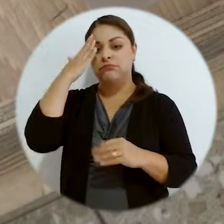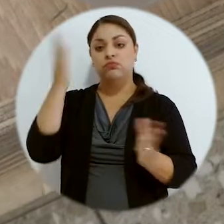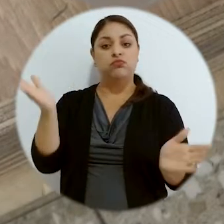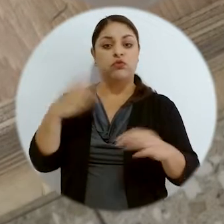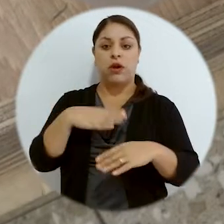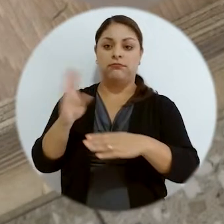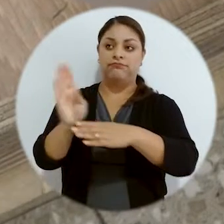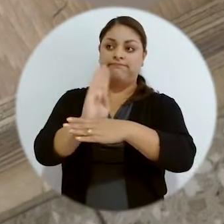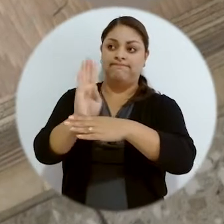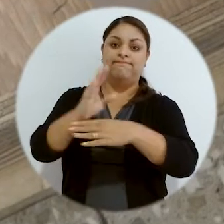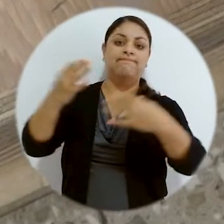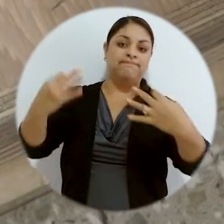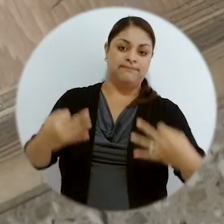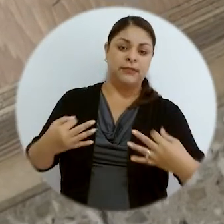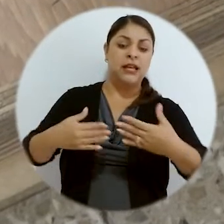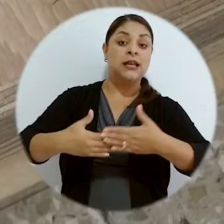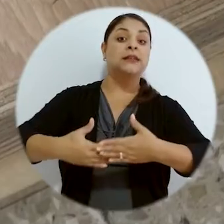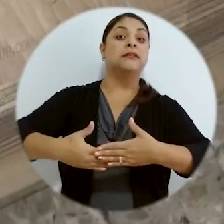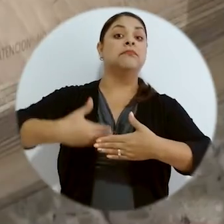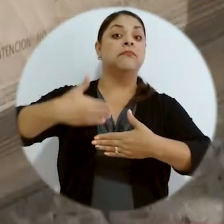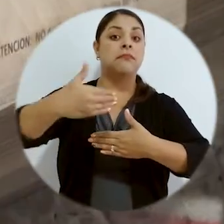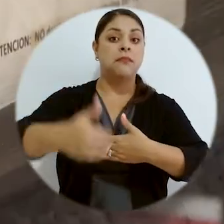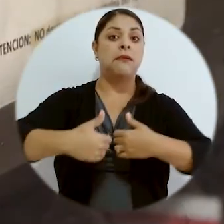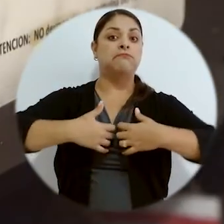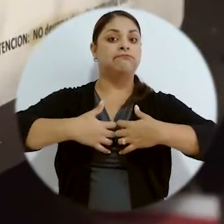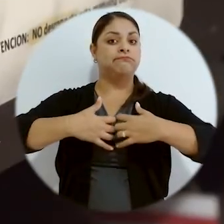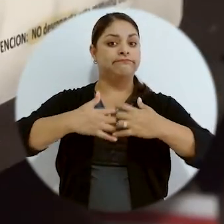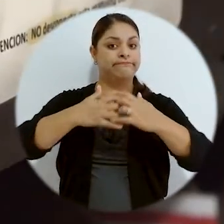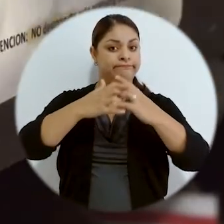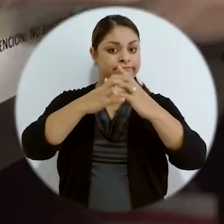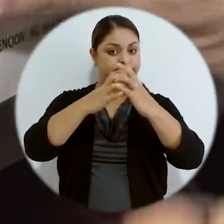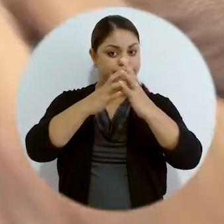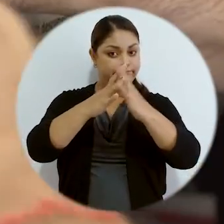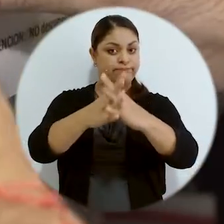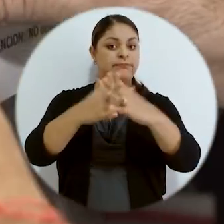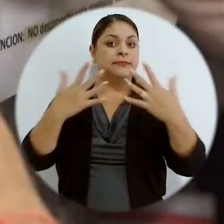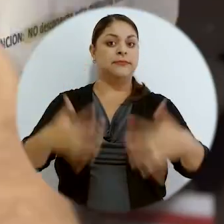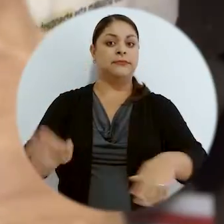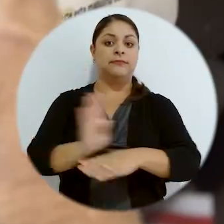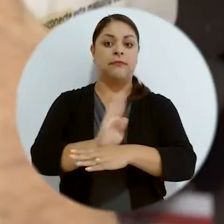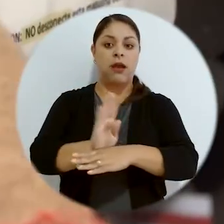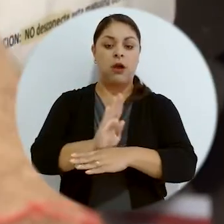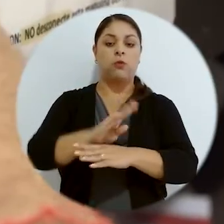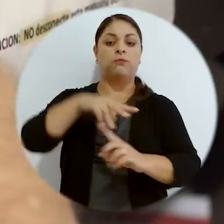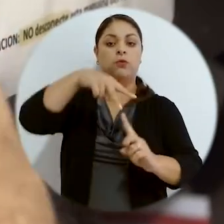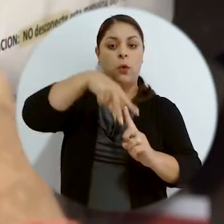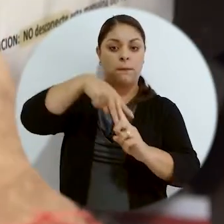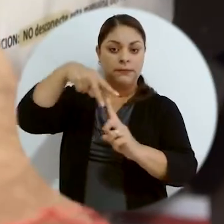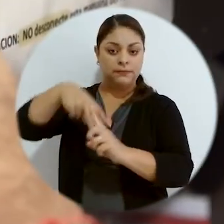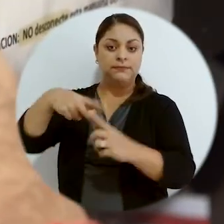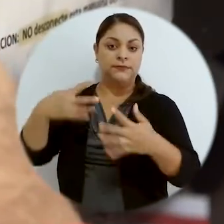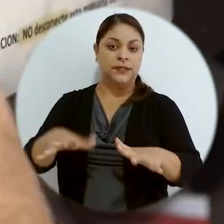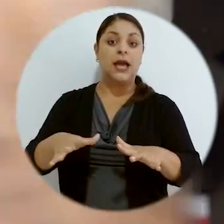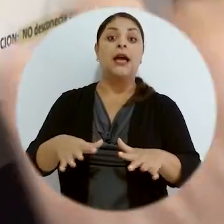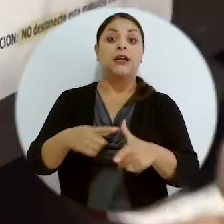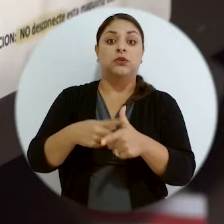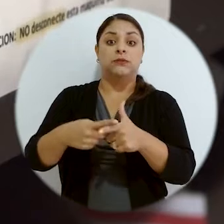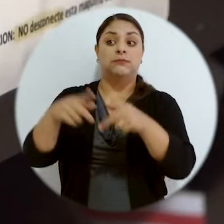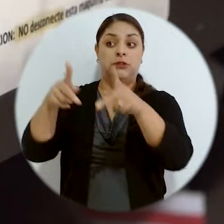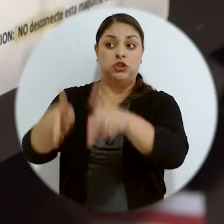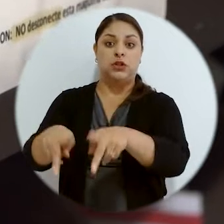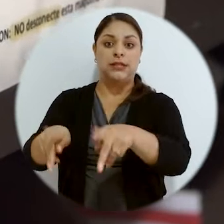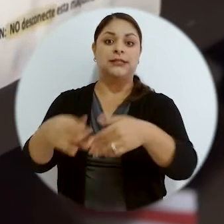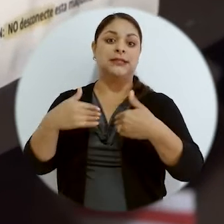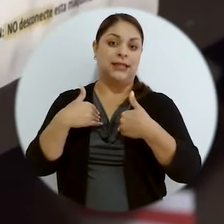sector financiero formal y se desarrollan los bancos y las cooperativas y demás, las personas ya tienen un historial